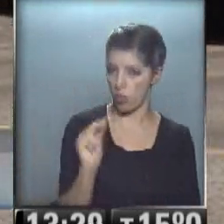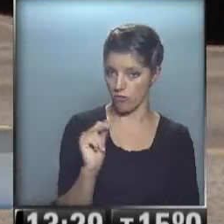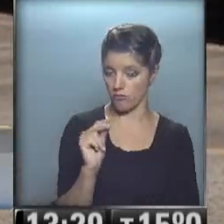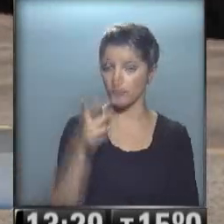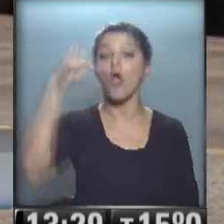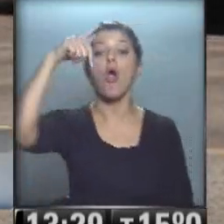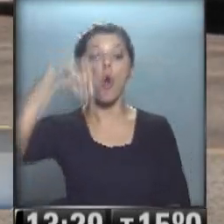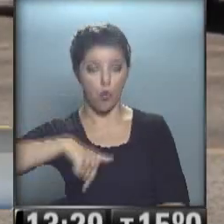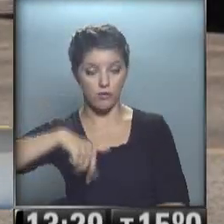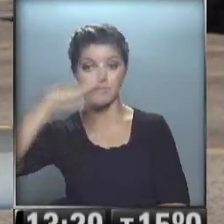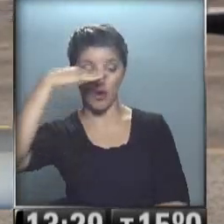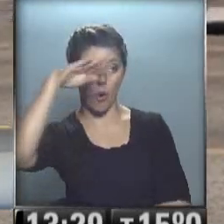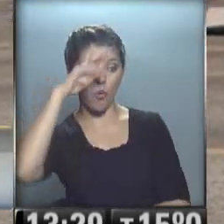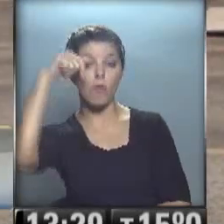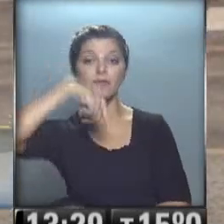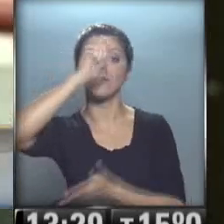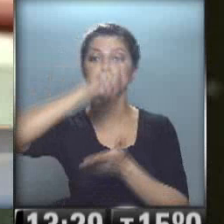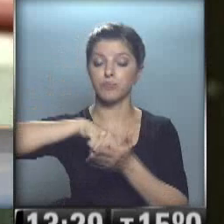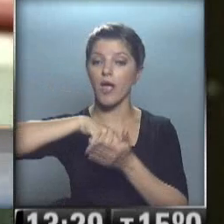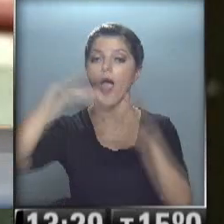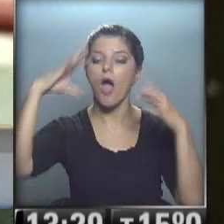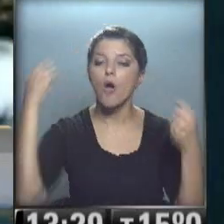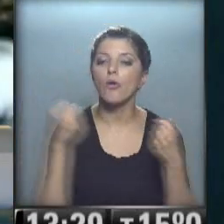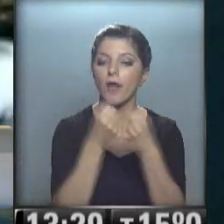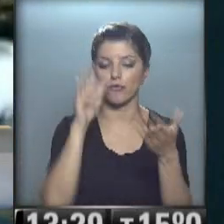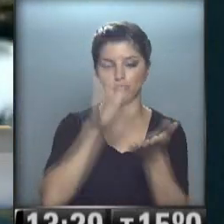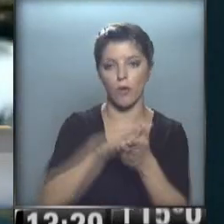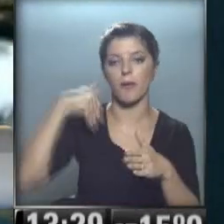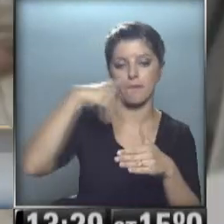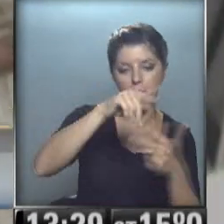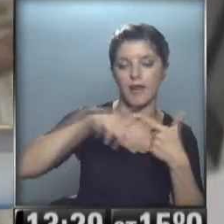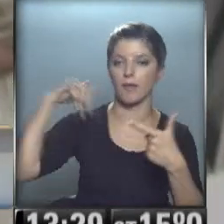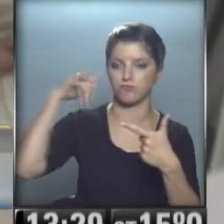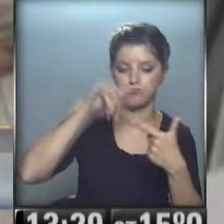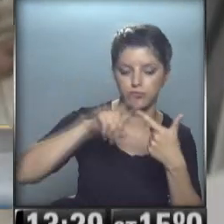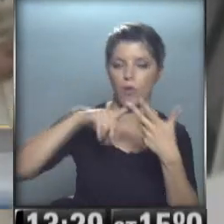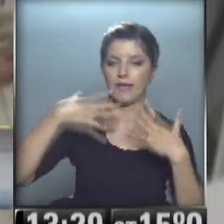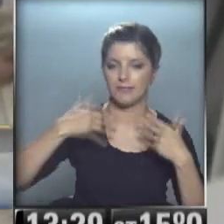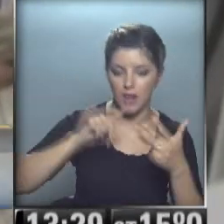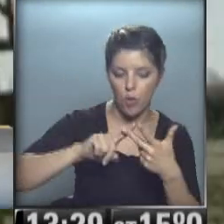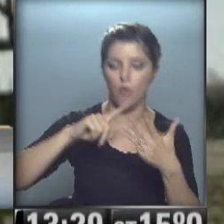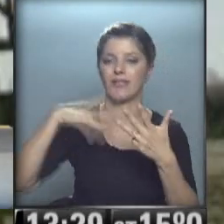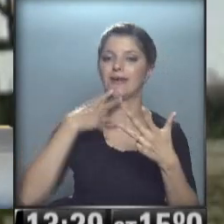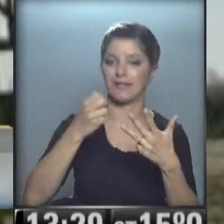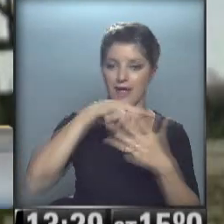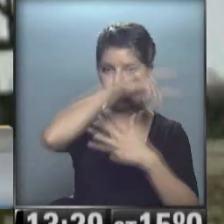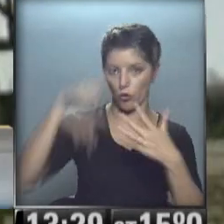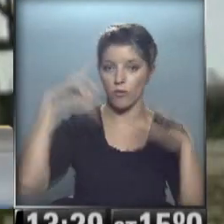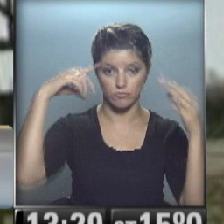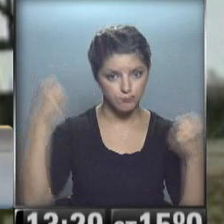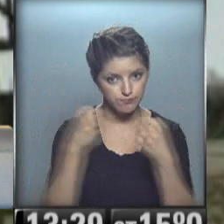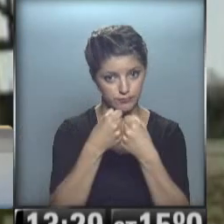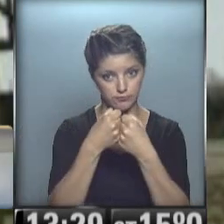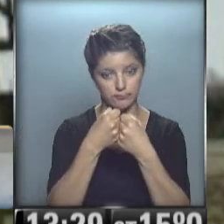suscribió acuerdos en el sector del transporte la Aviación civil la sanidad pública y la energía